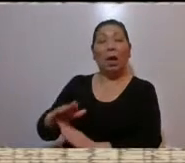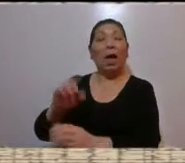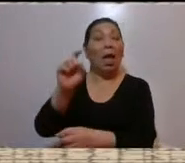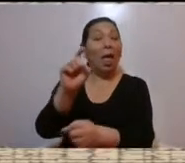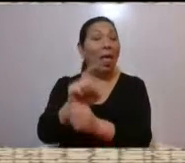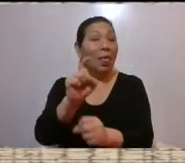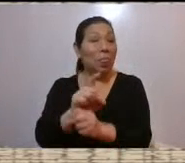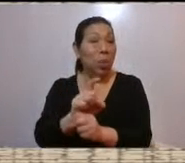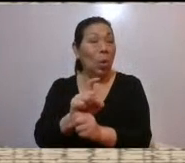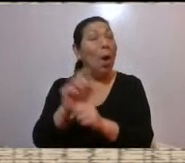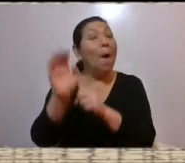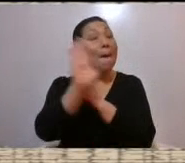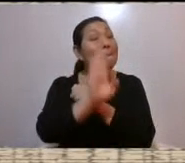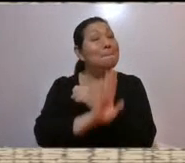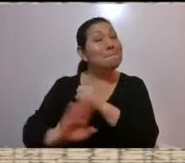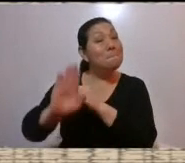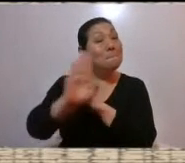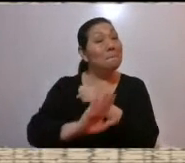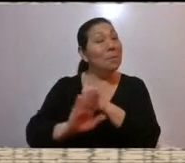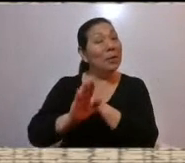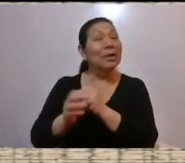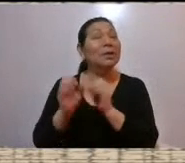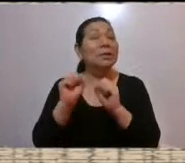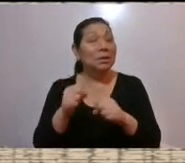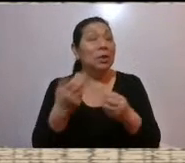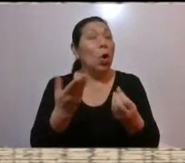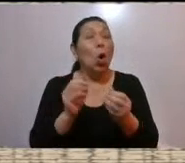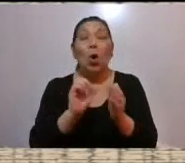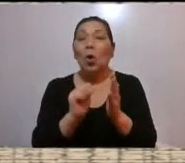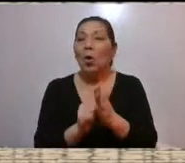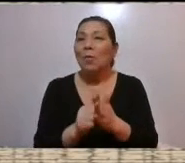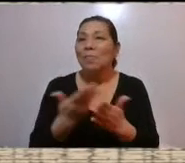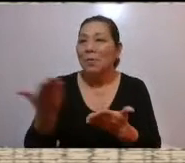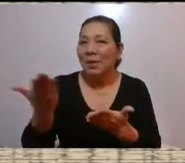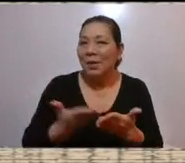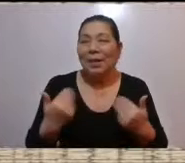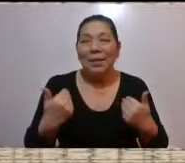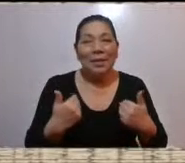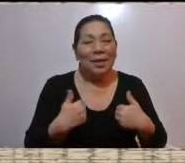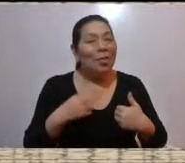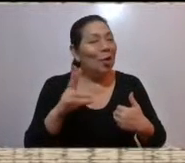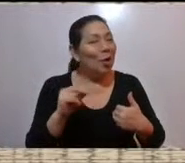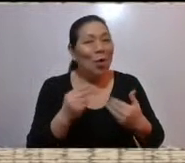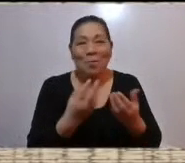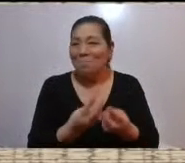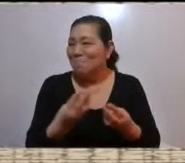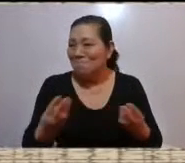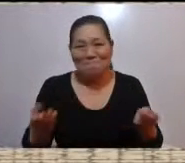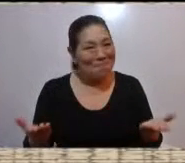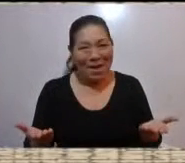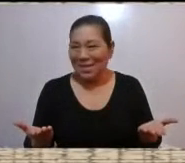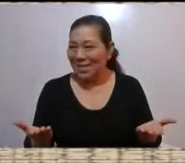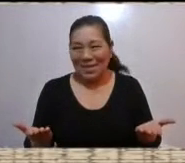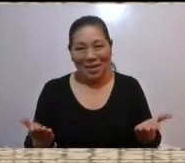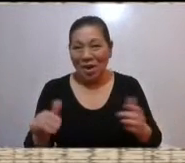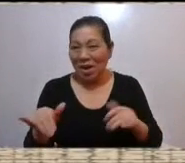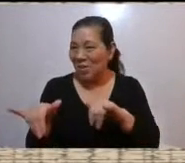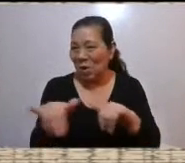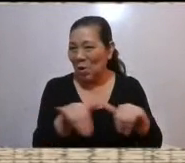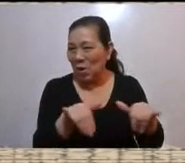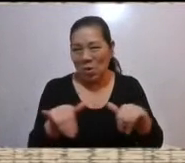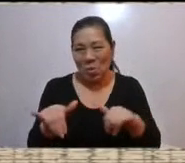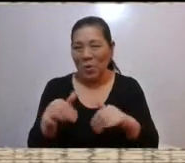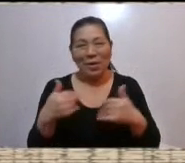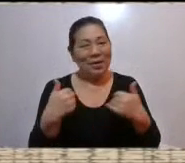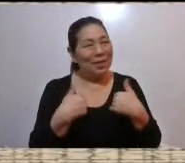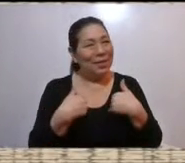discriminación al derecho a la educación, una protección que involucre tener en cuenta contextos específicos que no materialmente no